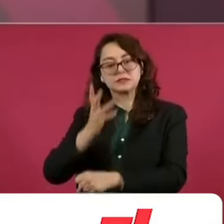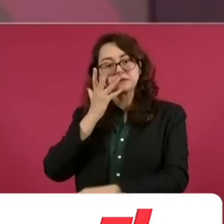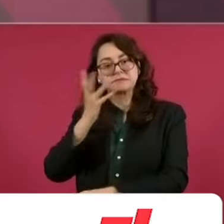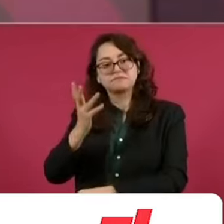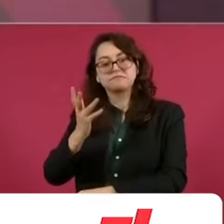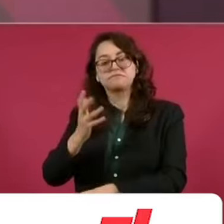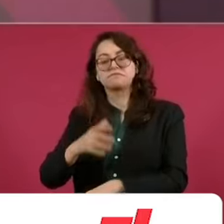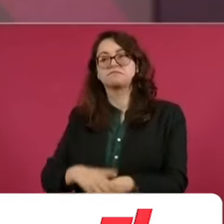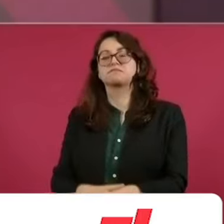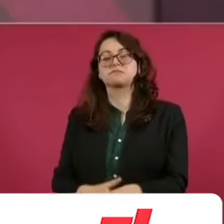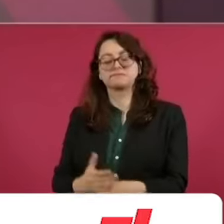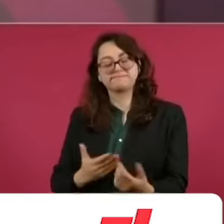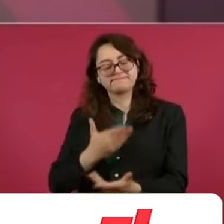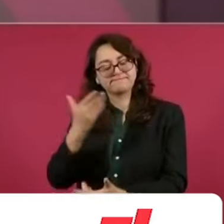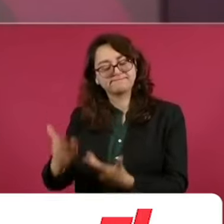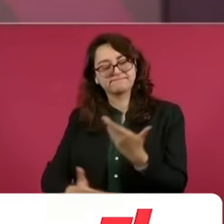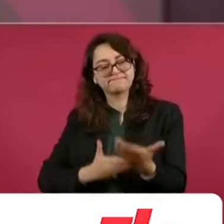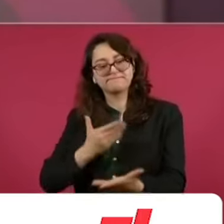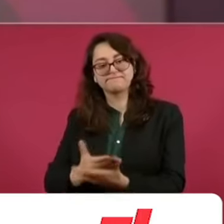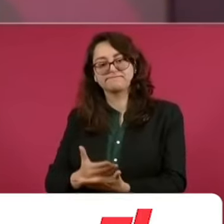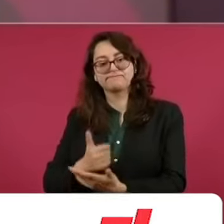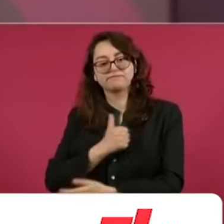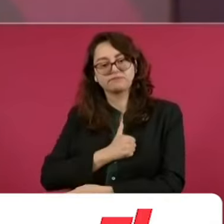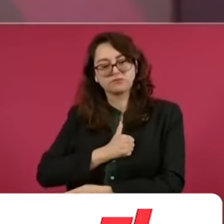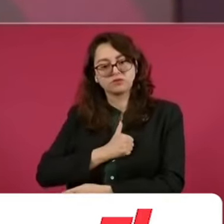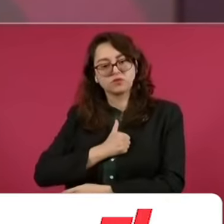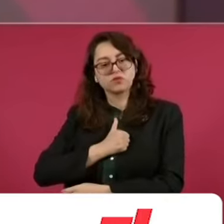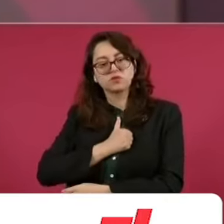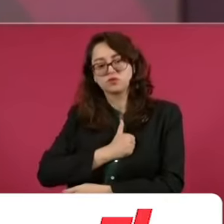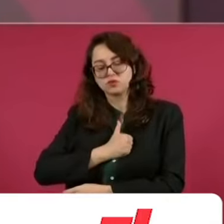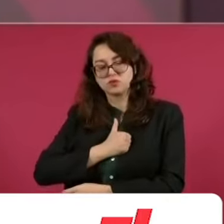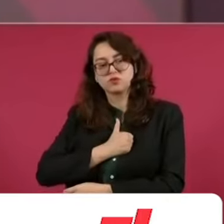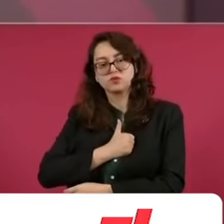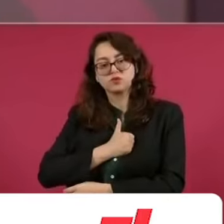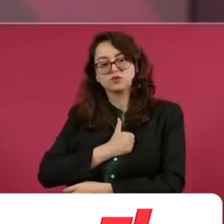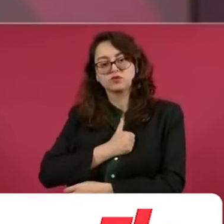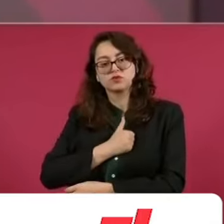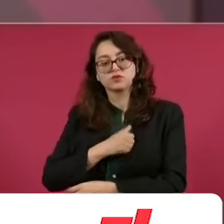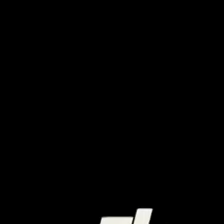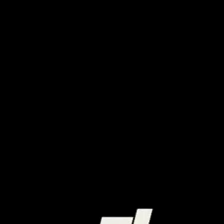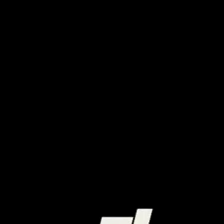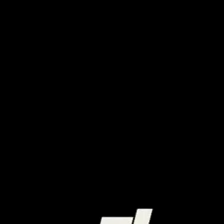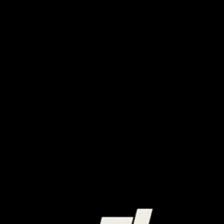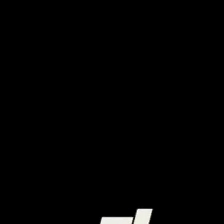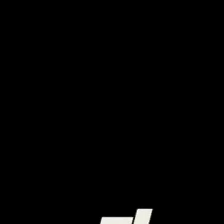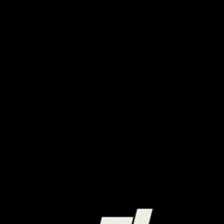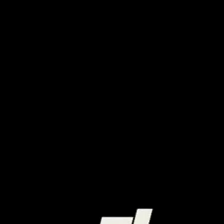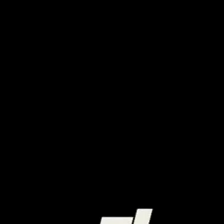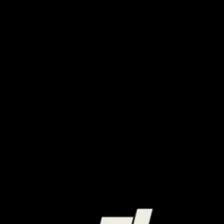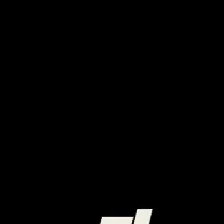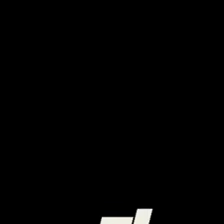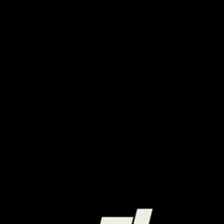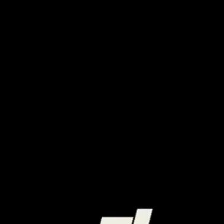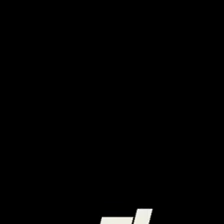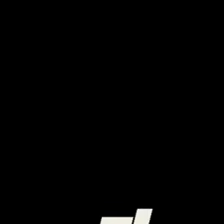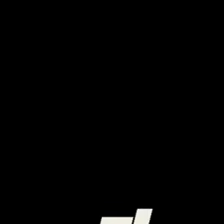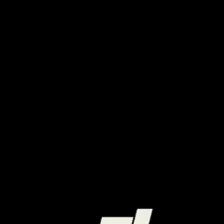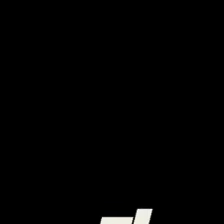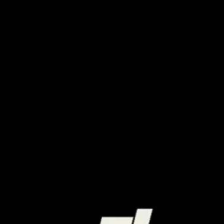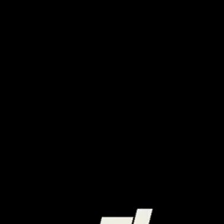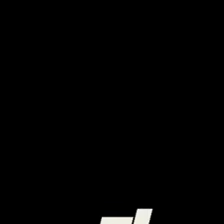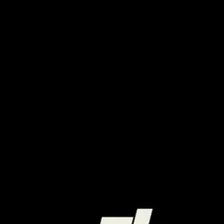pésame a los familiares de este joven. No vamos a bajar la guardia.